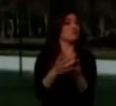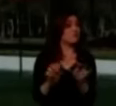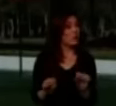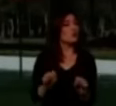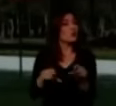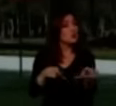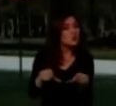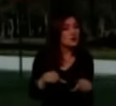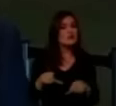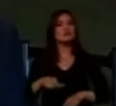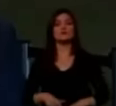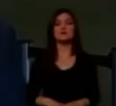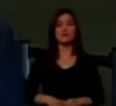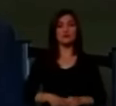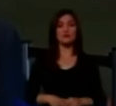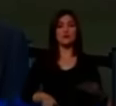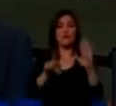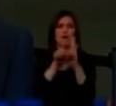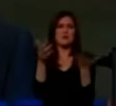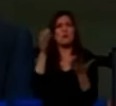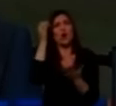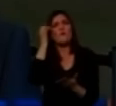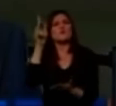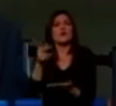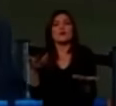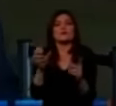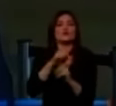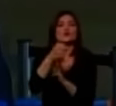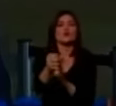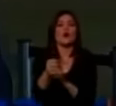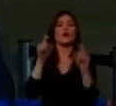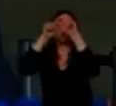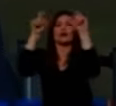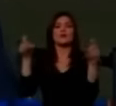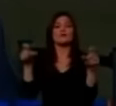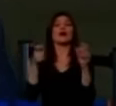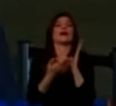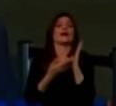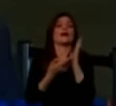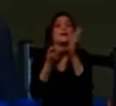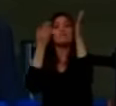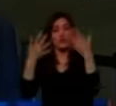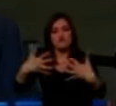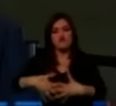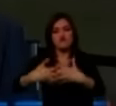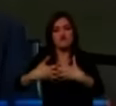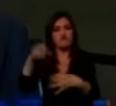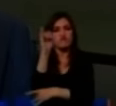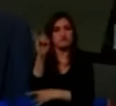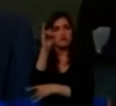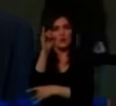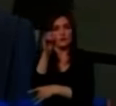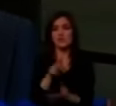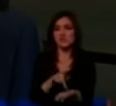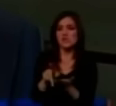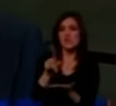ciertas zonas del país. La ley no considera la situación de los empleadores, de los pequeños y los medianos especialmente, que van a tener que